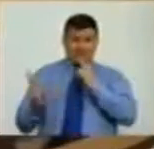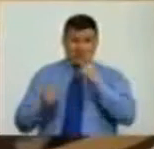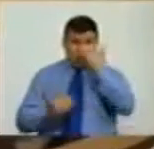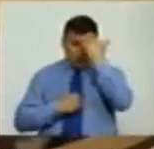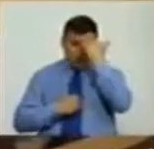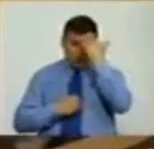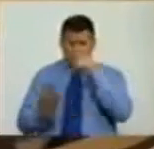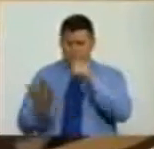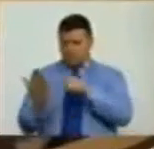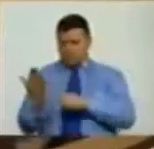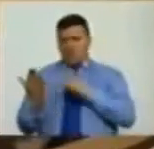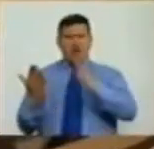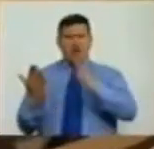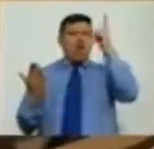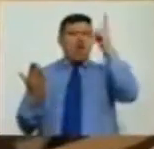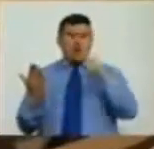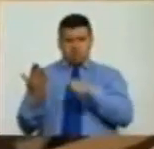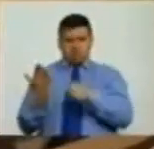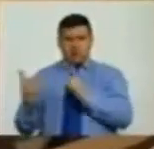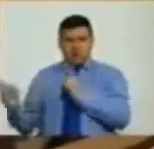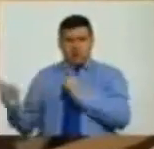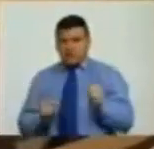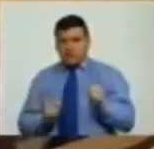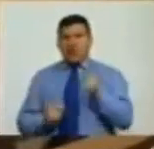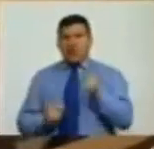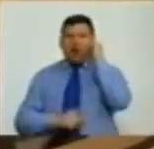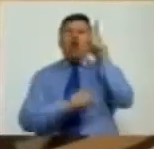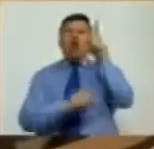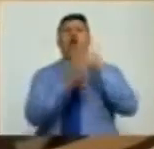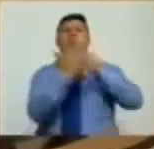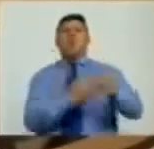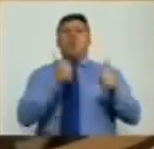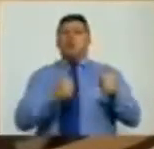consciente de lo tenebroso del efecto de este proyecto.